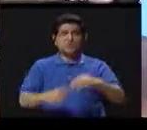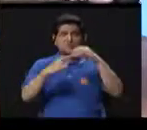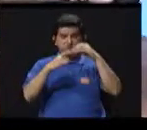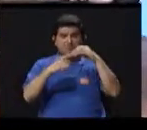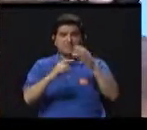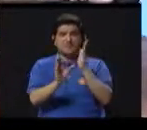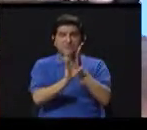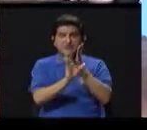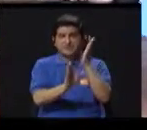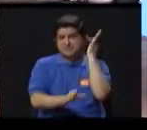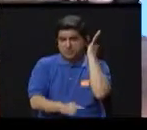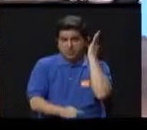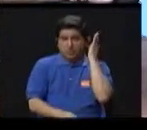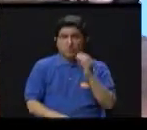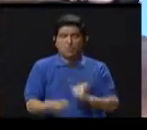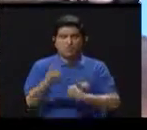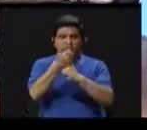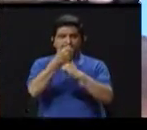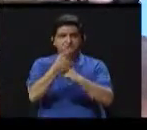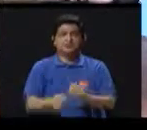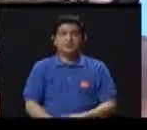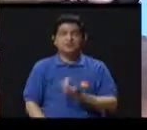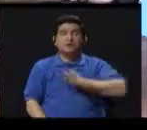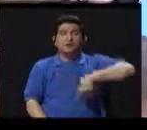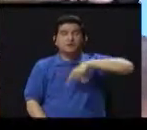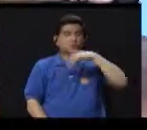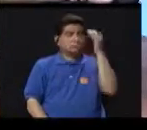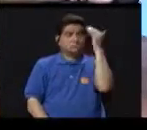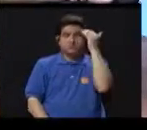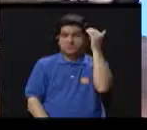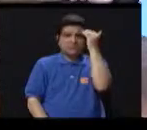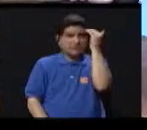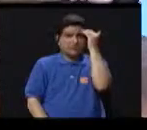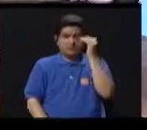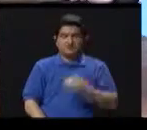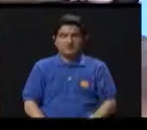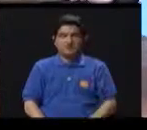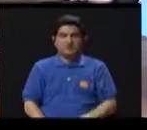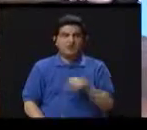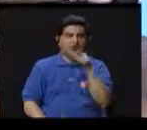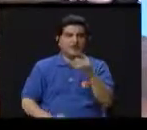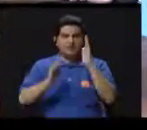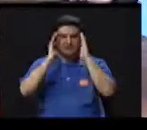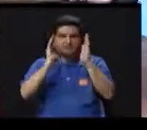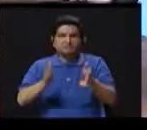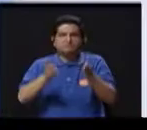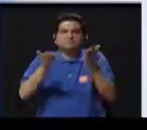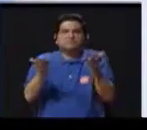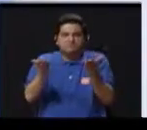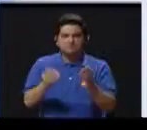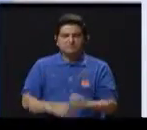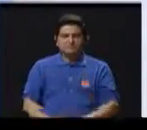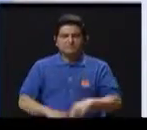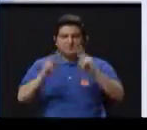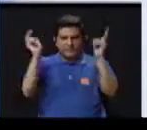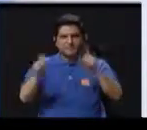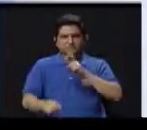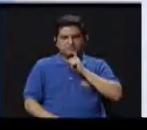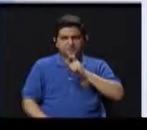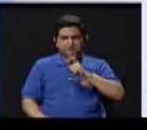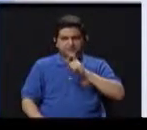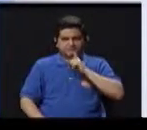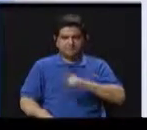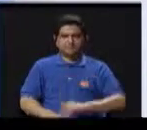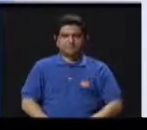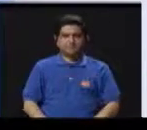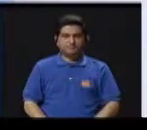principalmente con la psicóloga, porque igualmente nosotros no sabíamos cómo entrarles, o sea, era como, es un tema